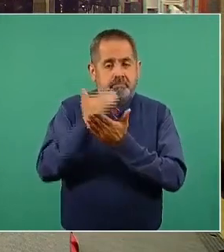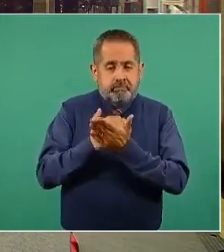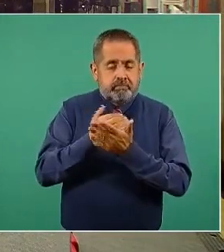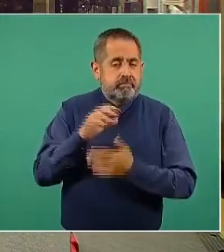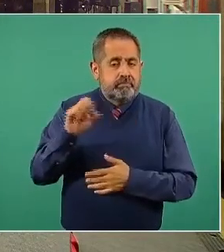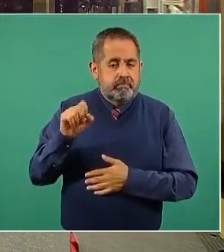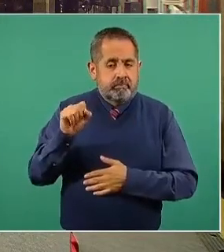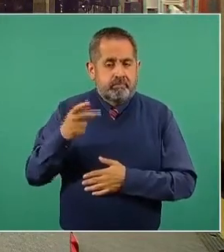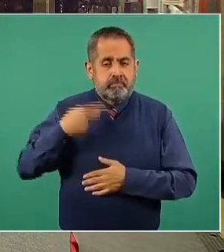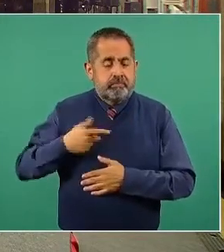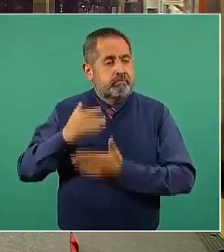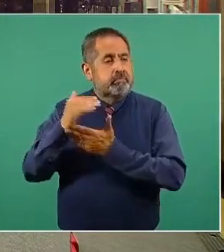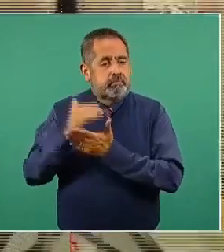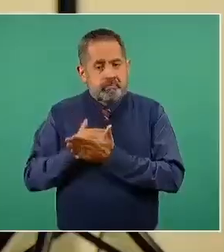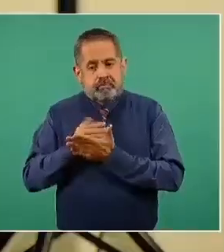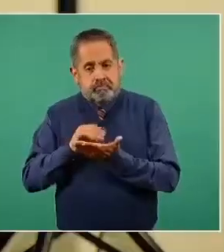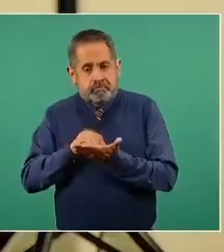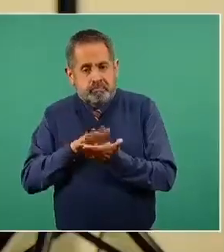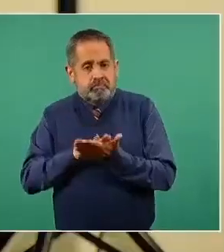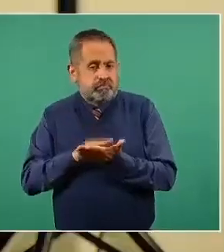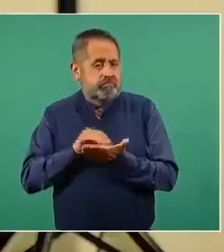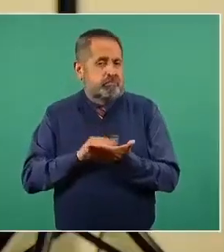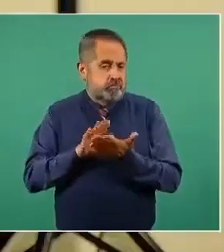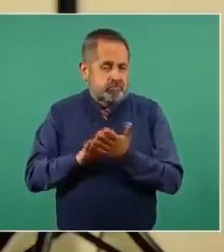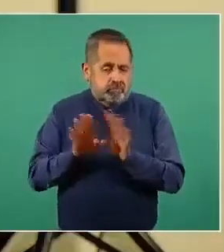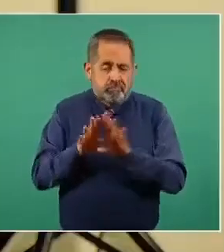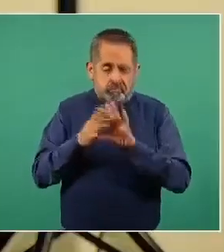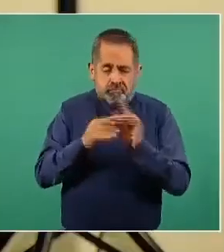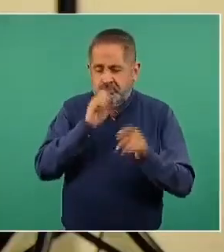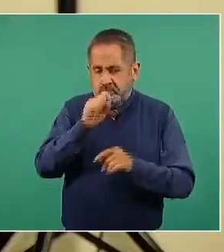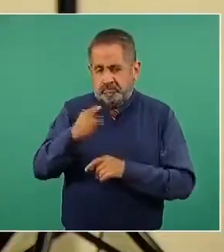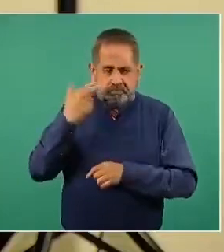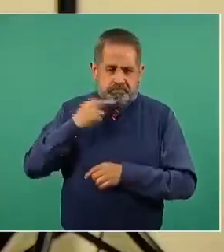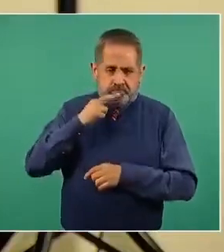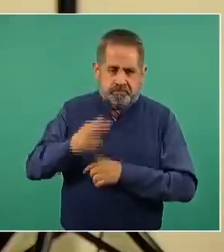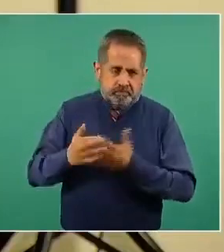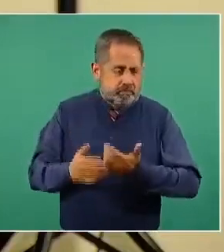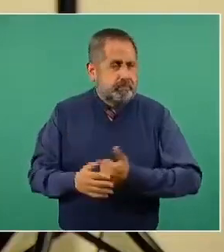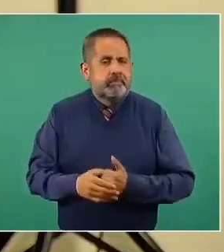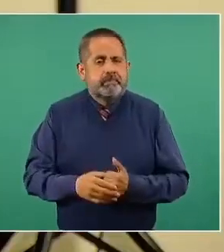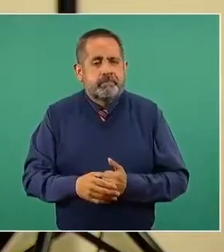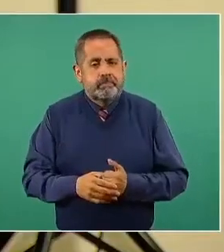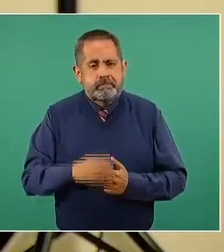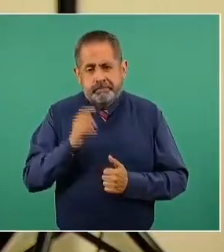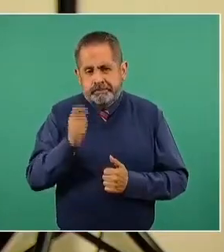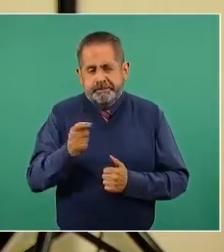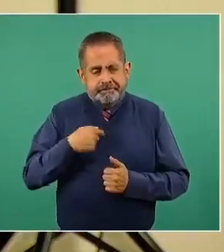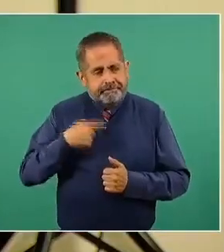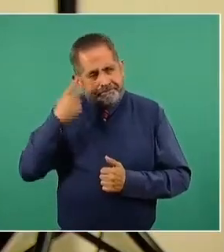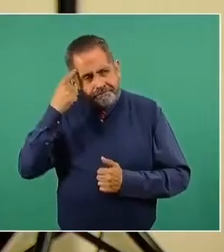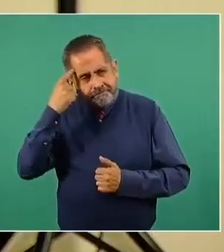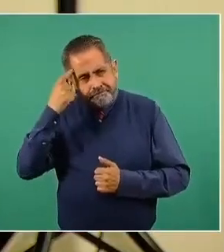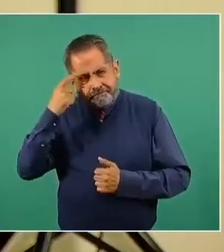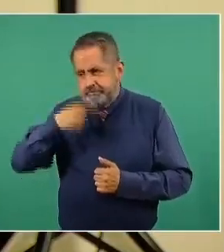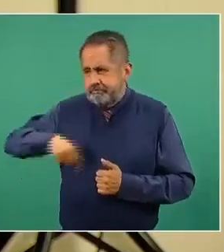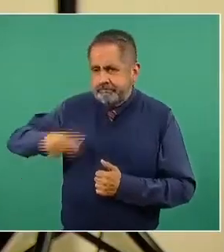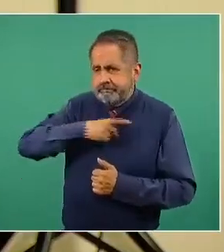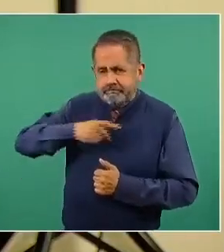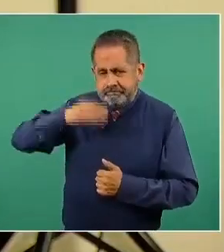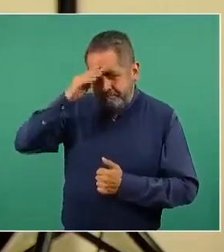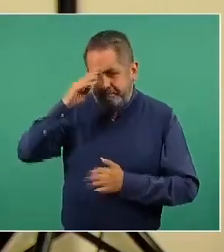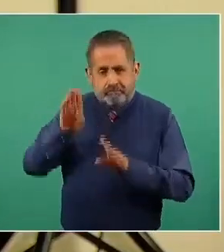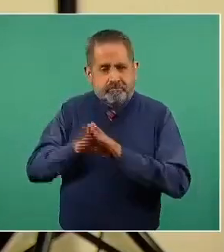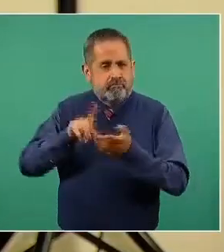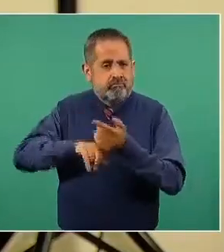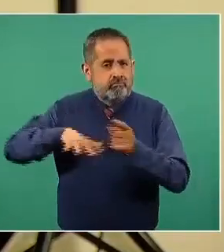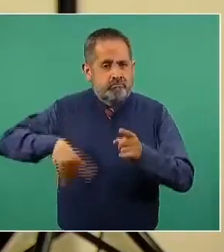60 muertes, digamos, registradas de acuerdo al último reporte, ¿no? Esto, ¿qué lectura se le tiene que dar sin, como